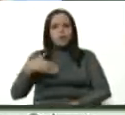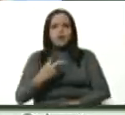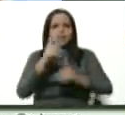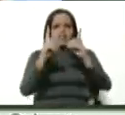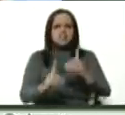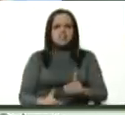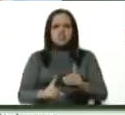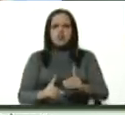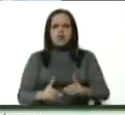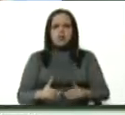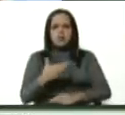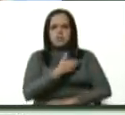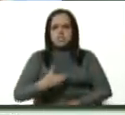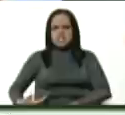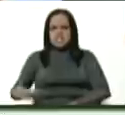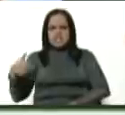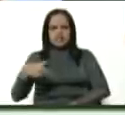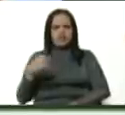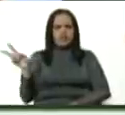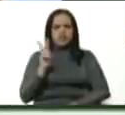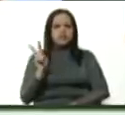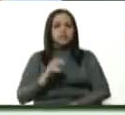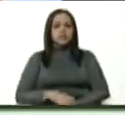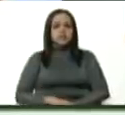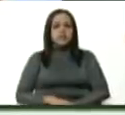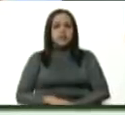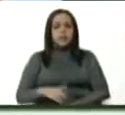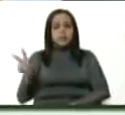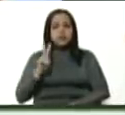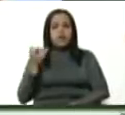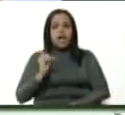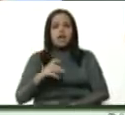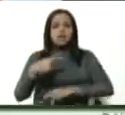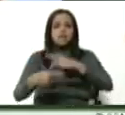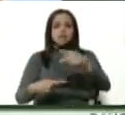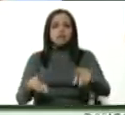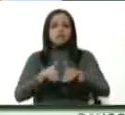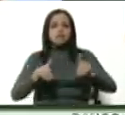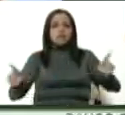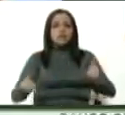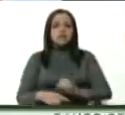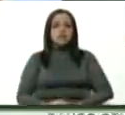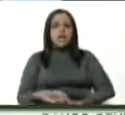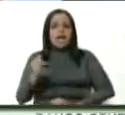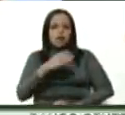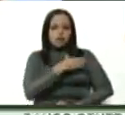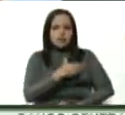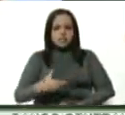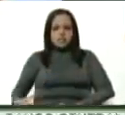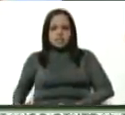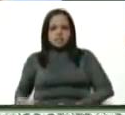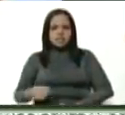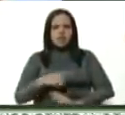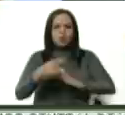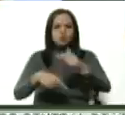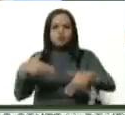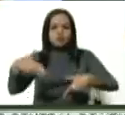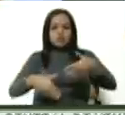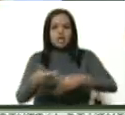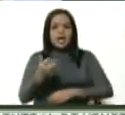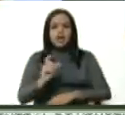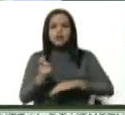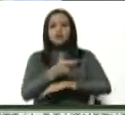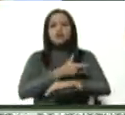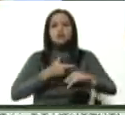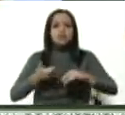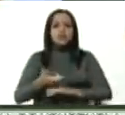un presidente en Venezuela. En Venezuela hay procesos democráticos, hay un presidente producto de una elección, hay un gobierno,